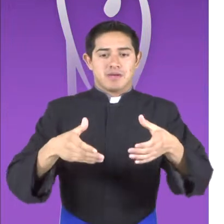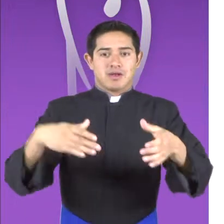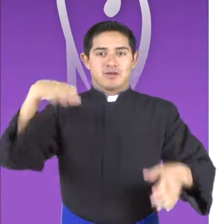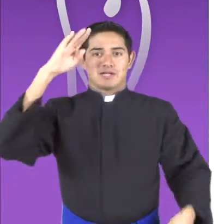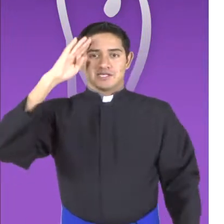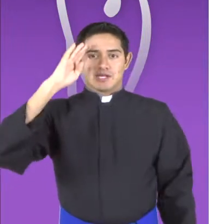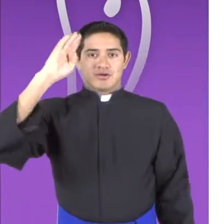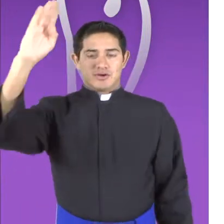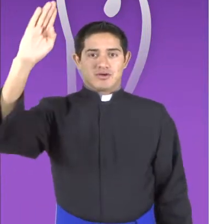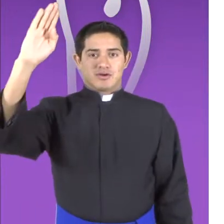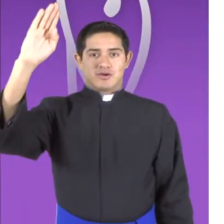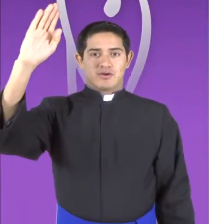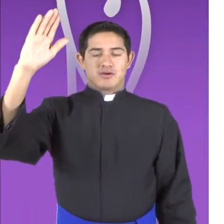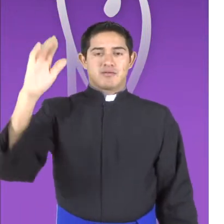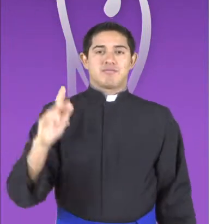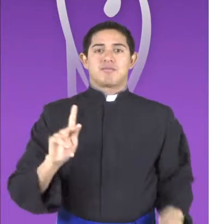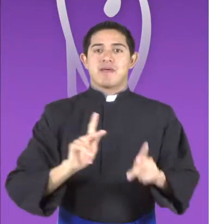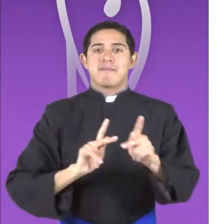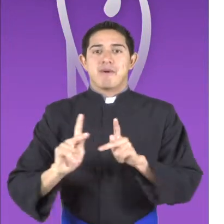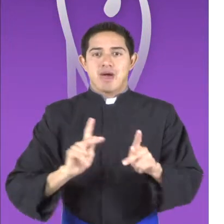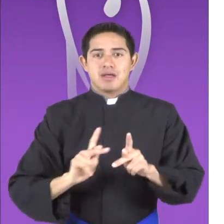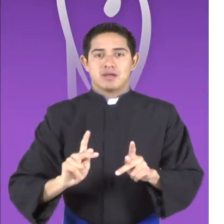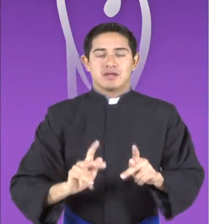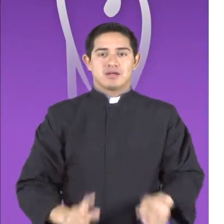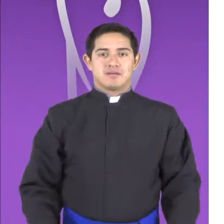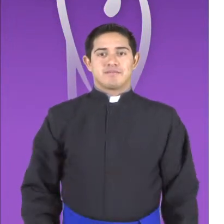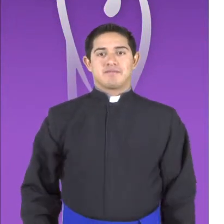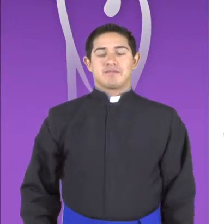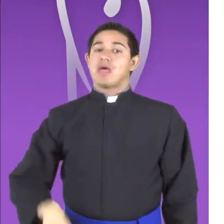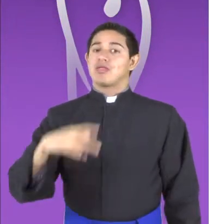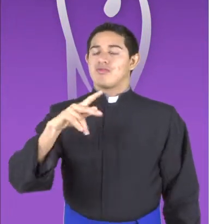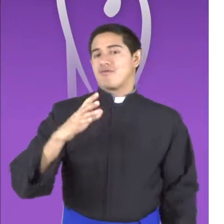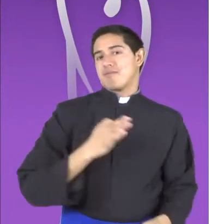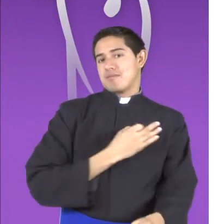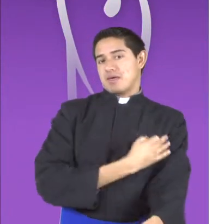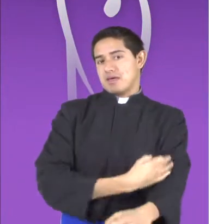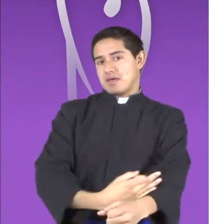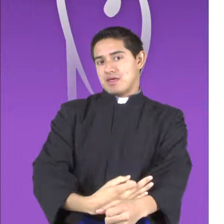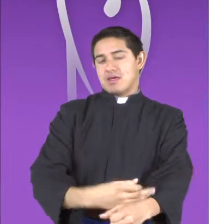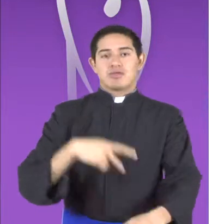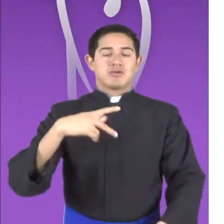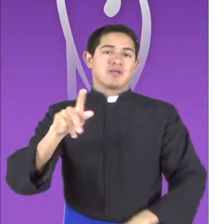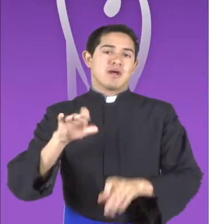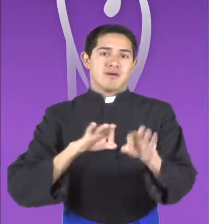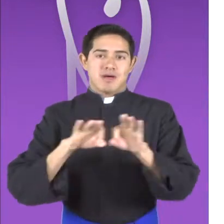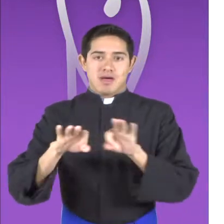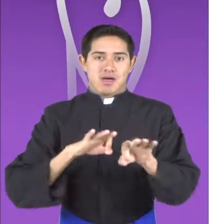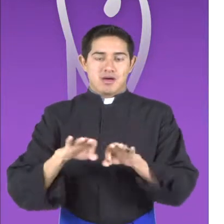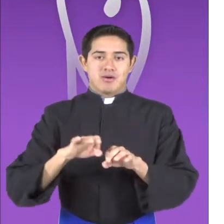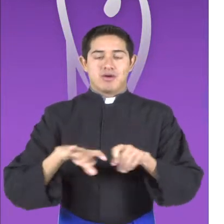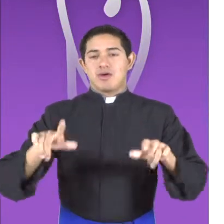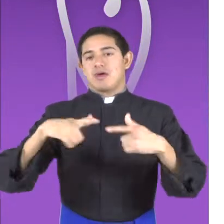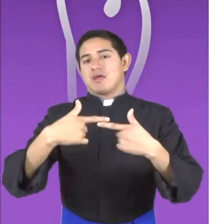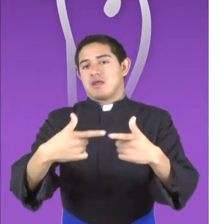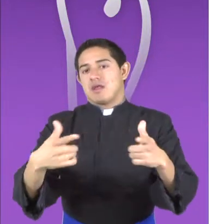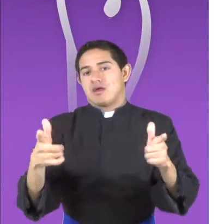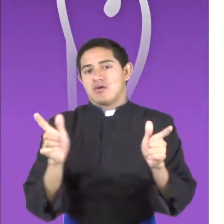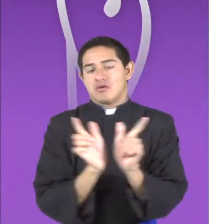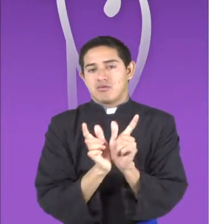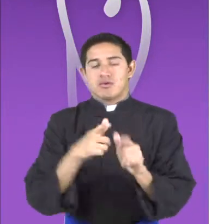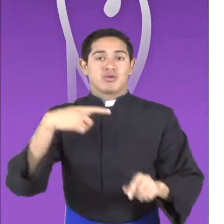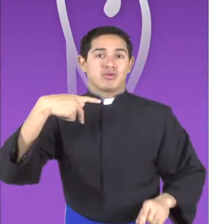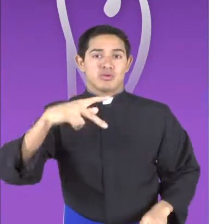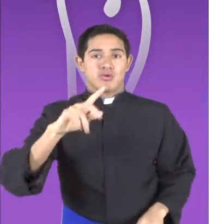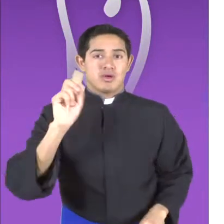sus sendas. En tu familia, en tu trabajo, en la parroquia, en el grupo, tú